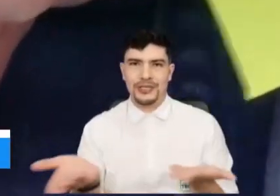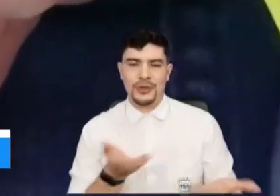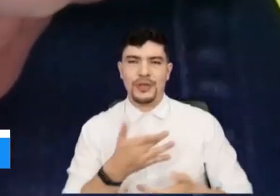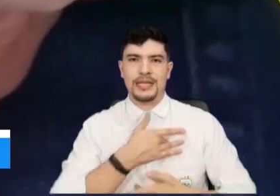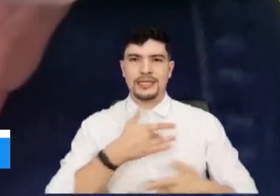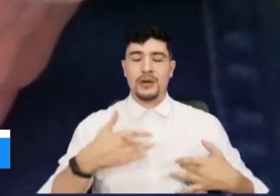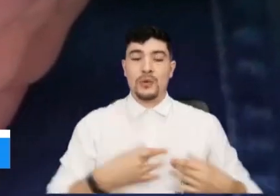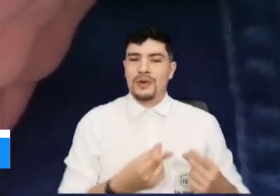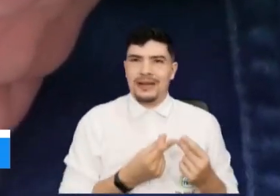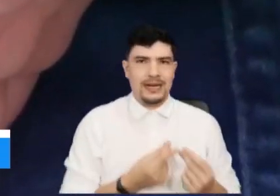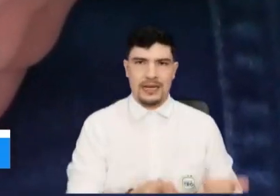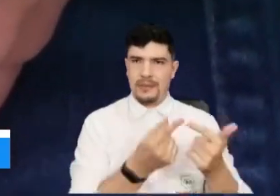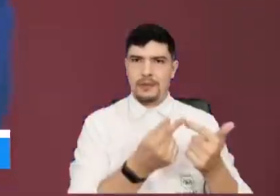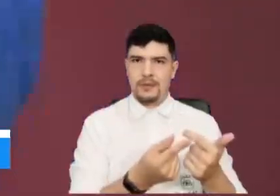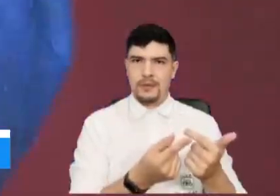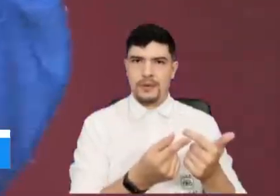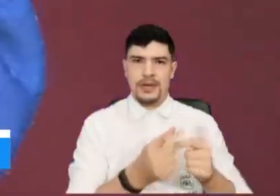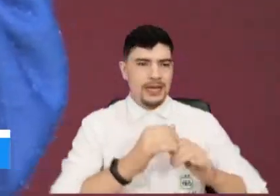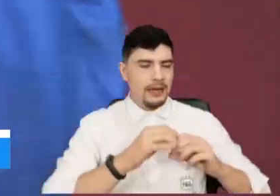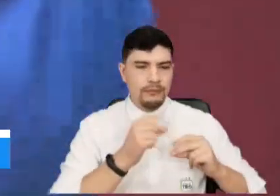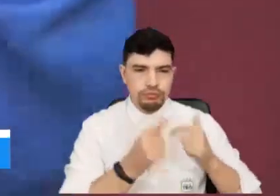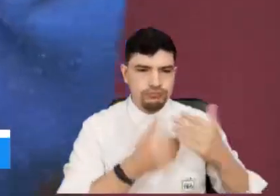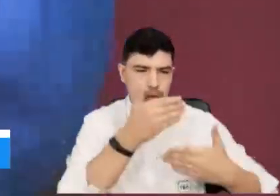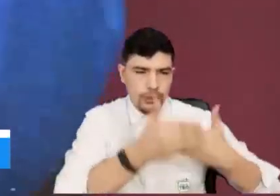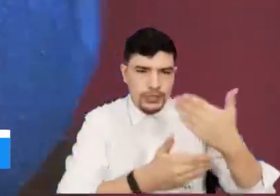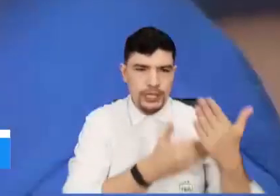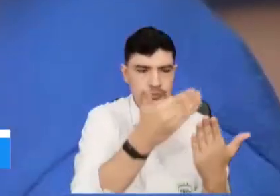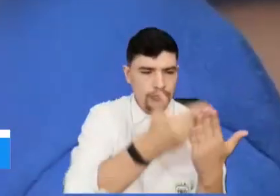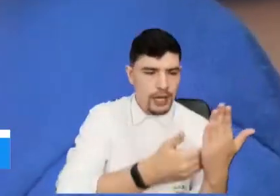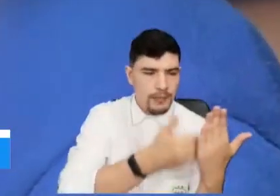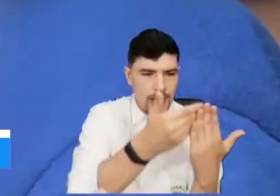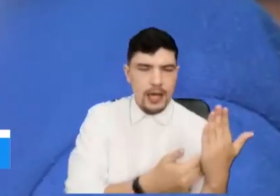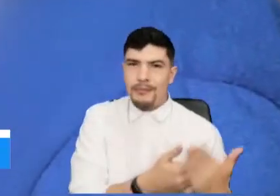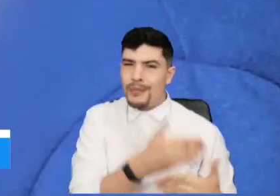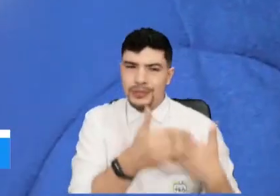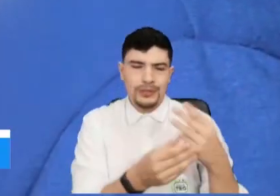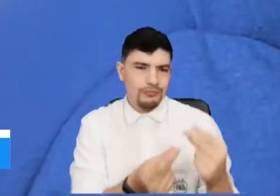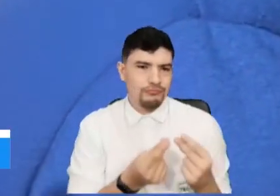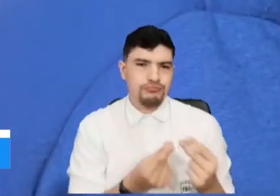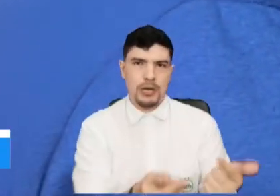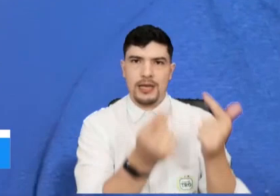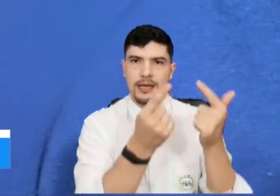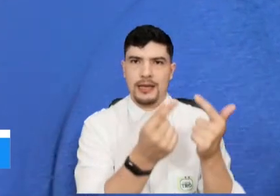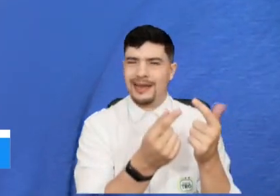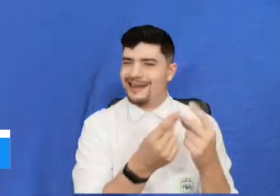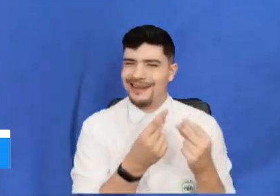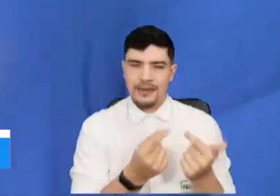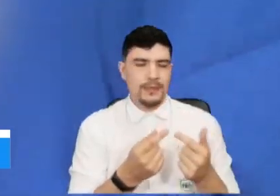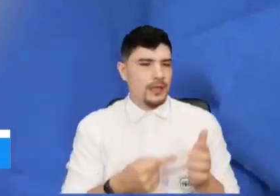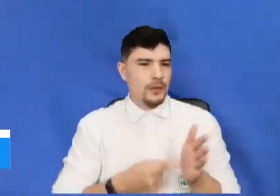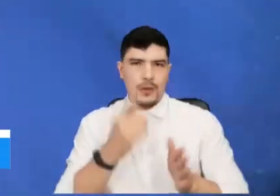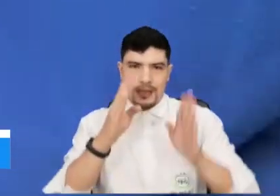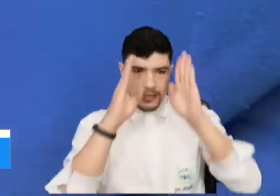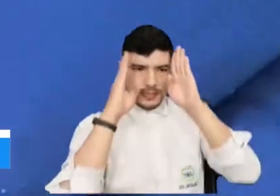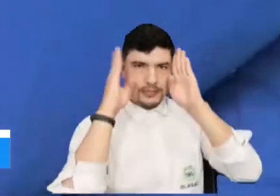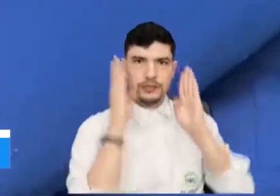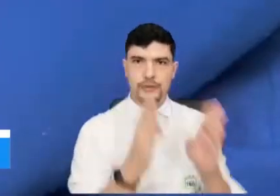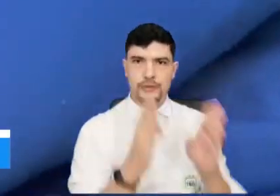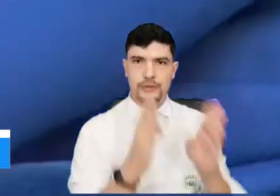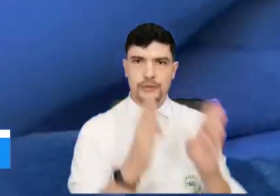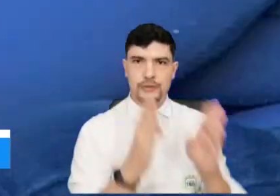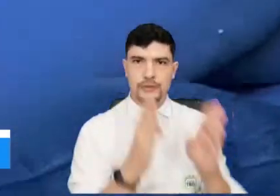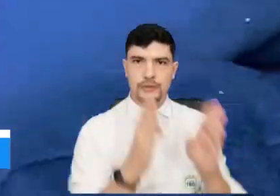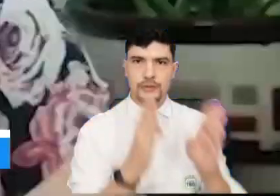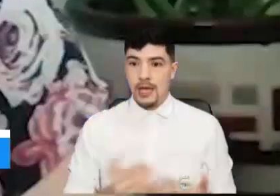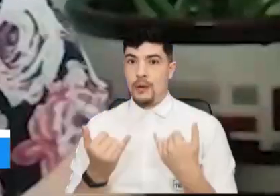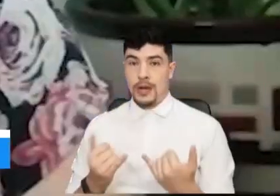con calidad, seguridad, eficacia. Es una ley que da una esperanza a estas familias que están luchando contra el cáncer día